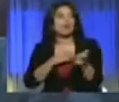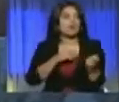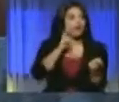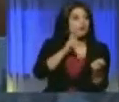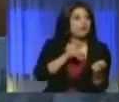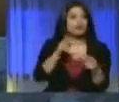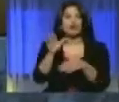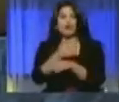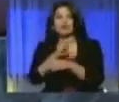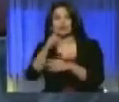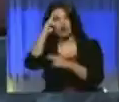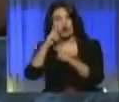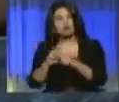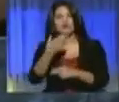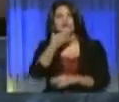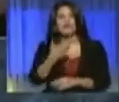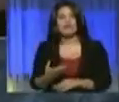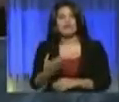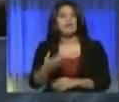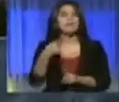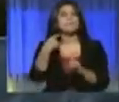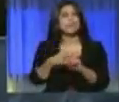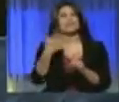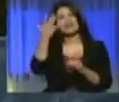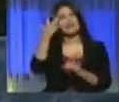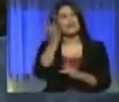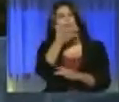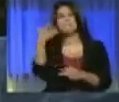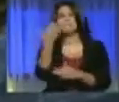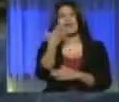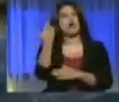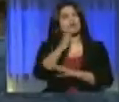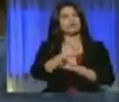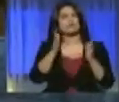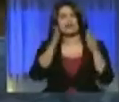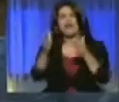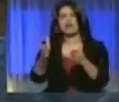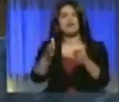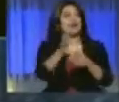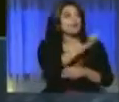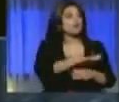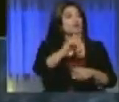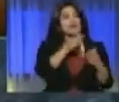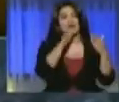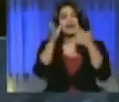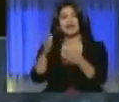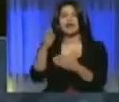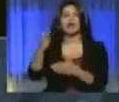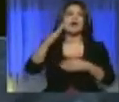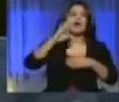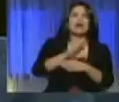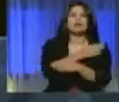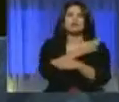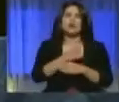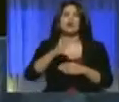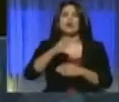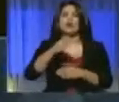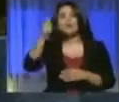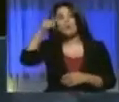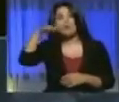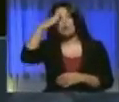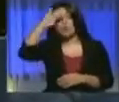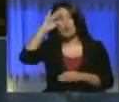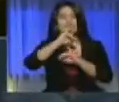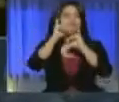homenajeando a Fidel, y creo que era el mejor regalo que se podía hacer a nombre de toda Venezuela. El canto del llano, el pueblo cubano quedó feliz.